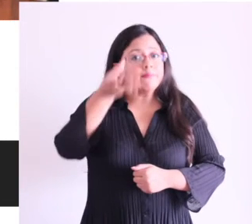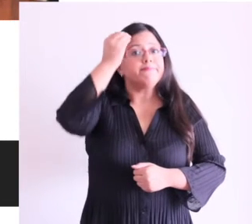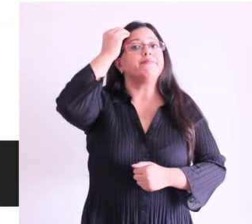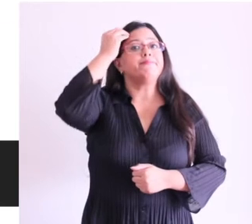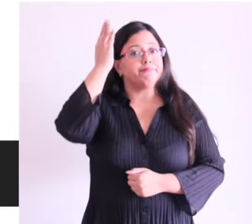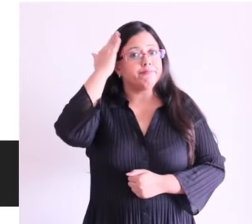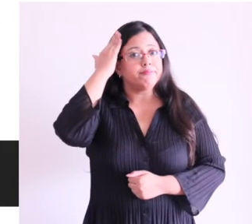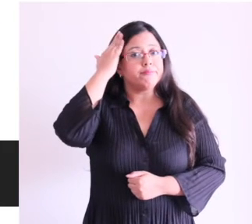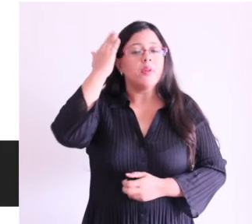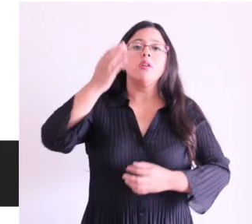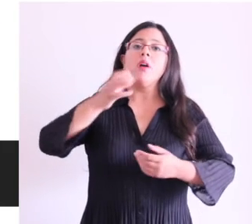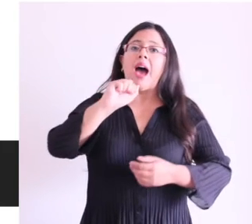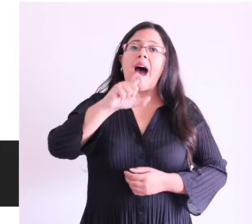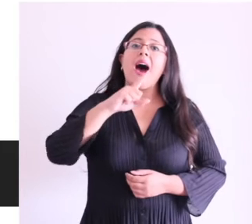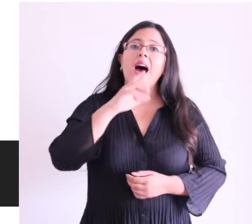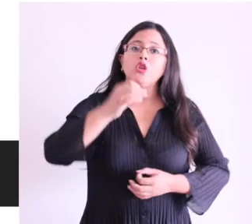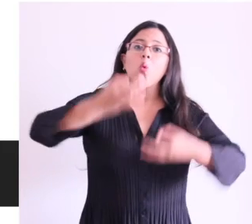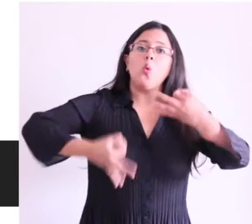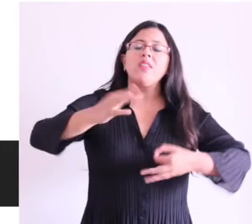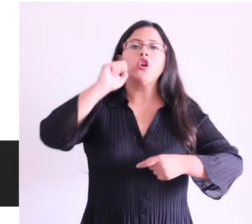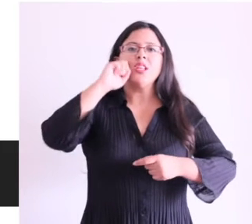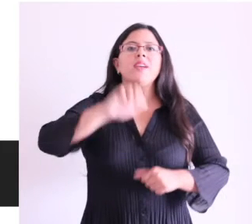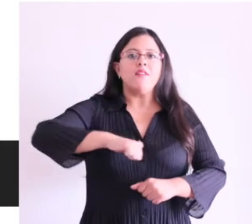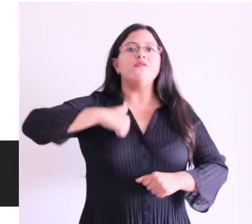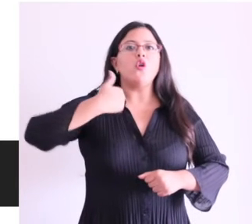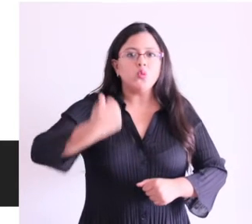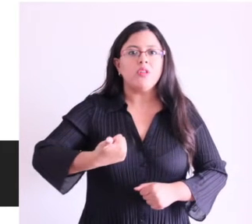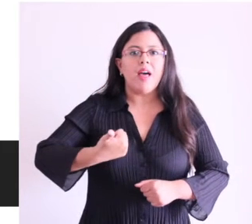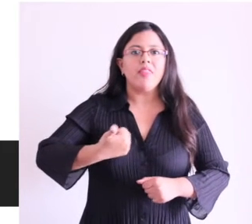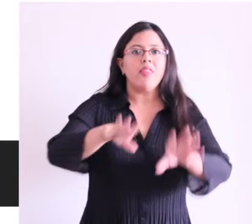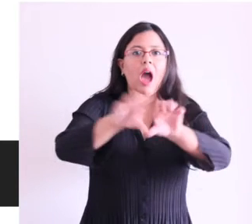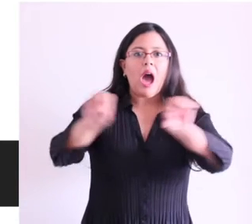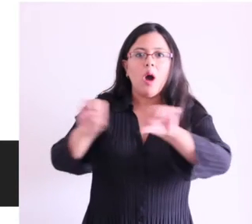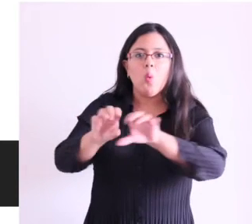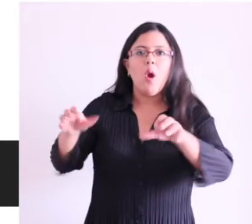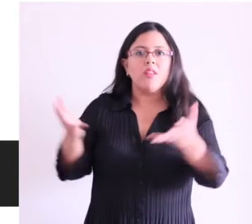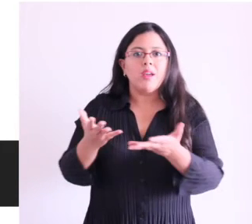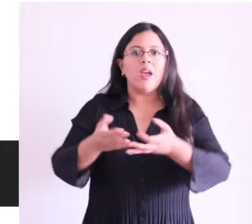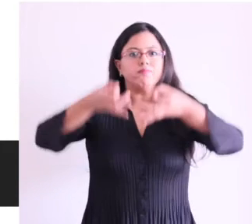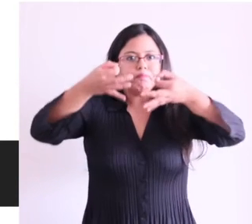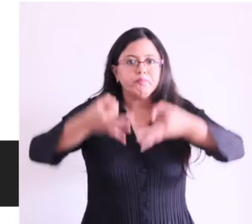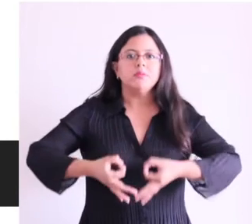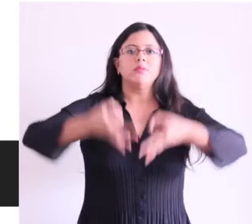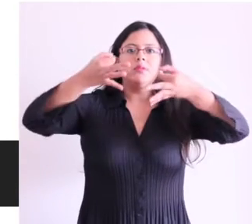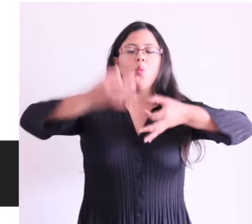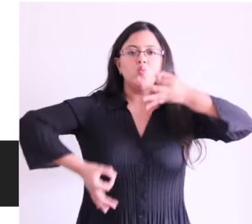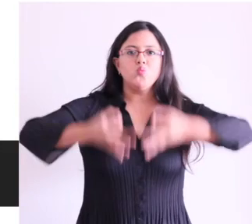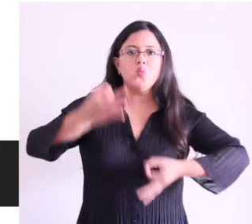conceptos. El acto jurídico es la manifestación de voluntad formada con la intención de producir efectos